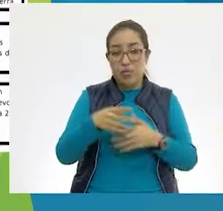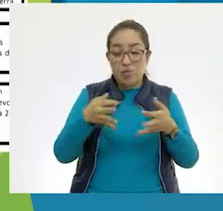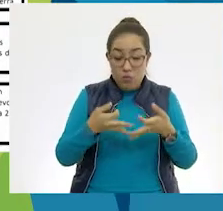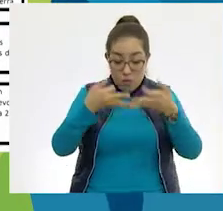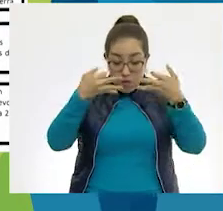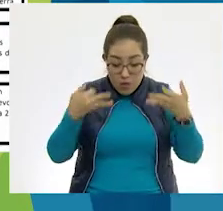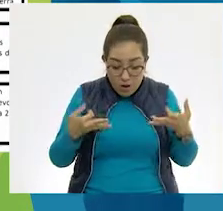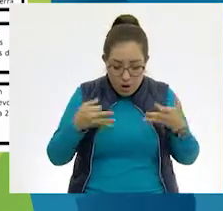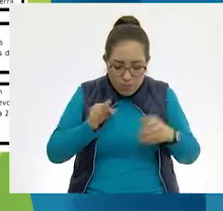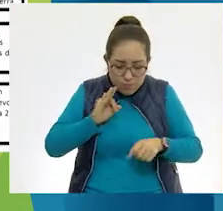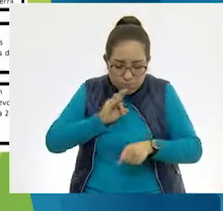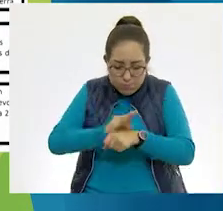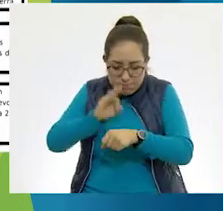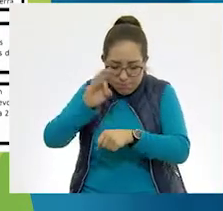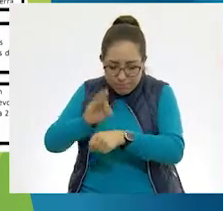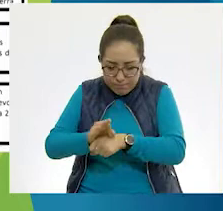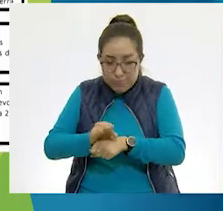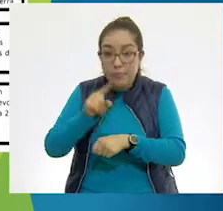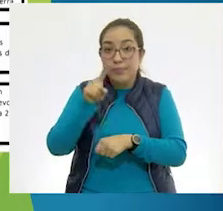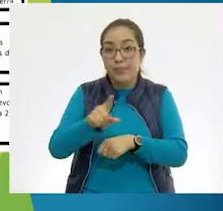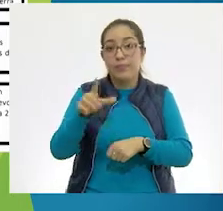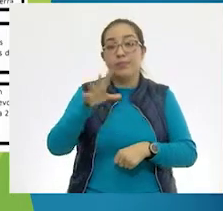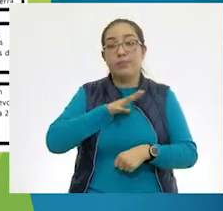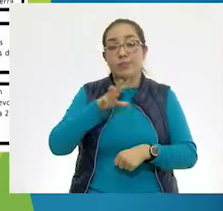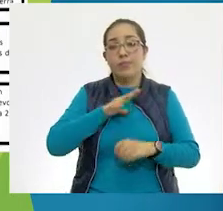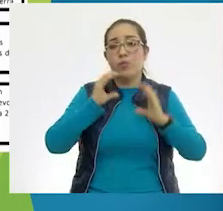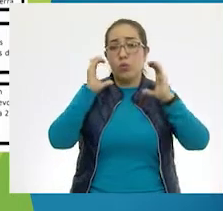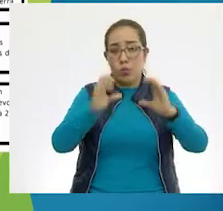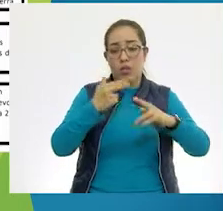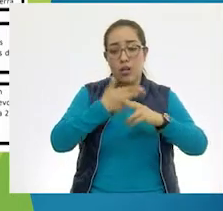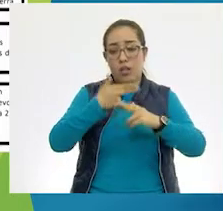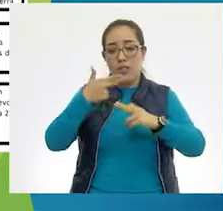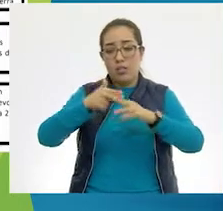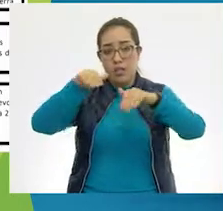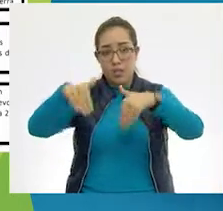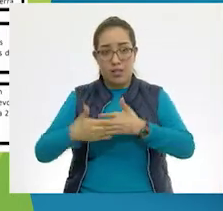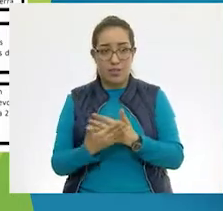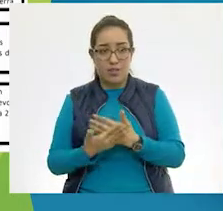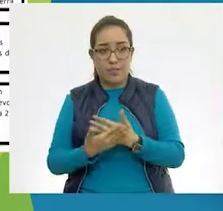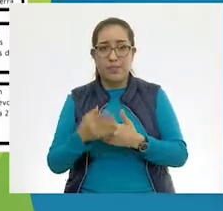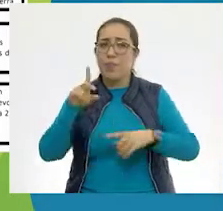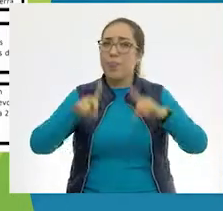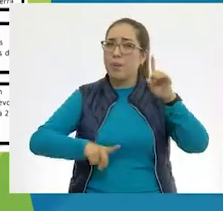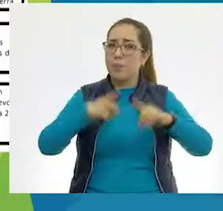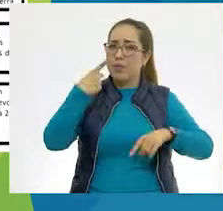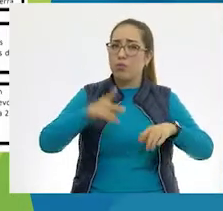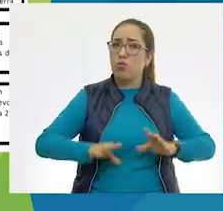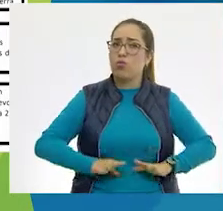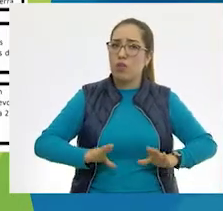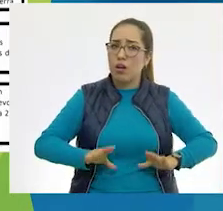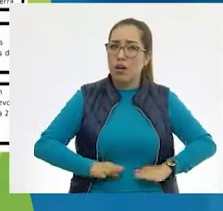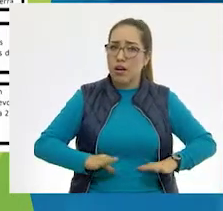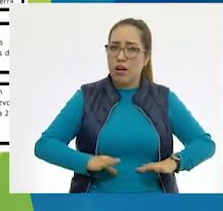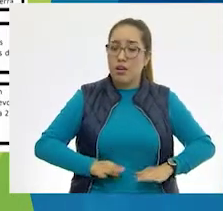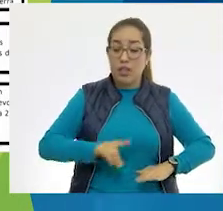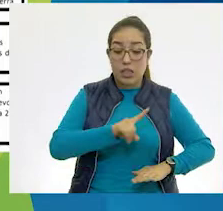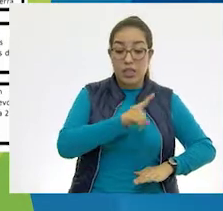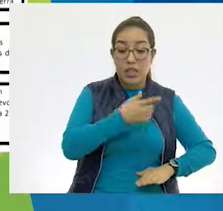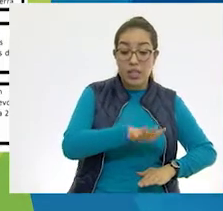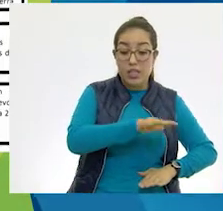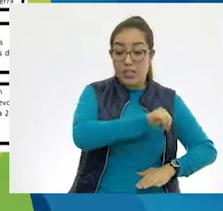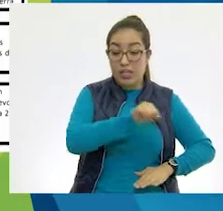tierra, ponen huevos amnióticos, algunos los cuidan hasta la eclosión y depende de su especie puede poner de 10 hasta 100